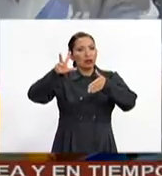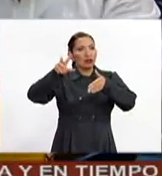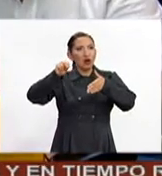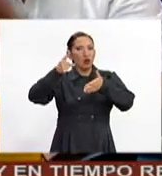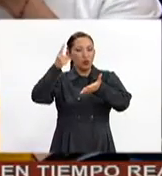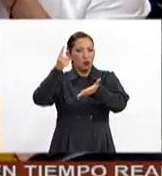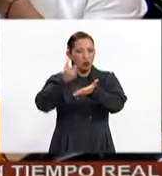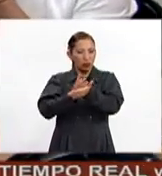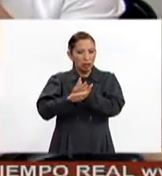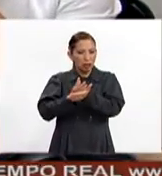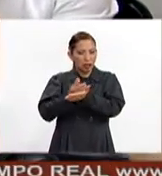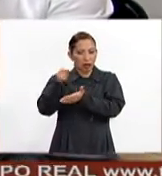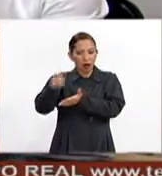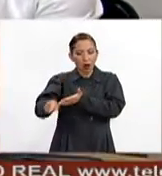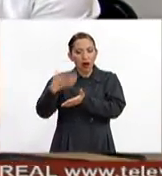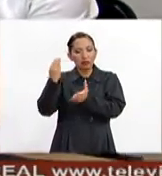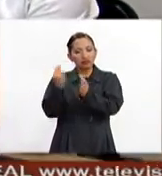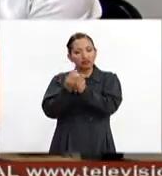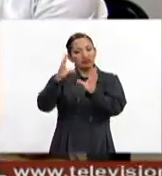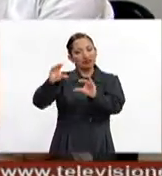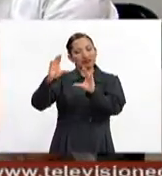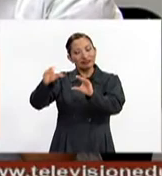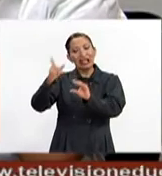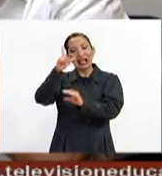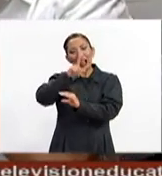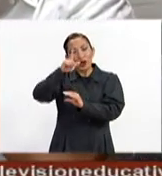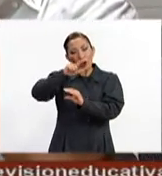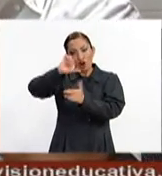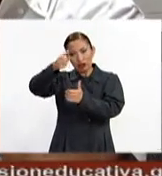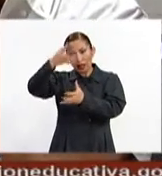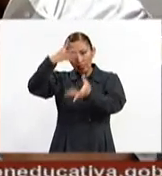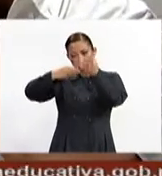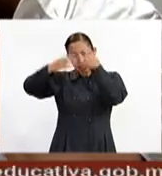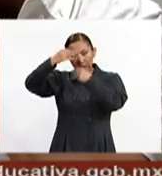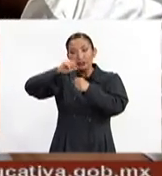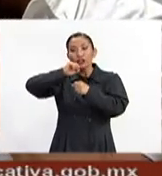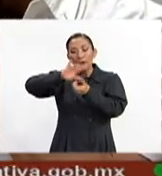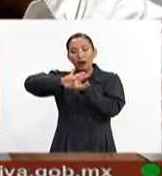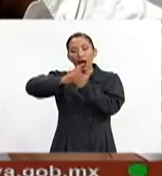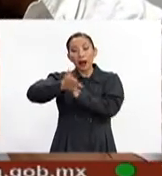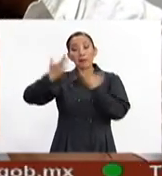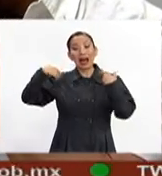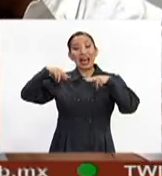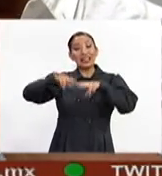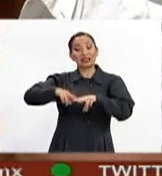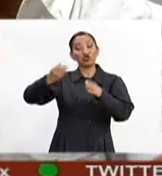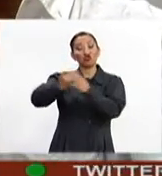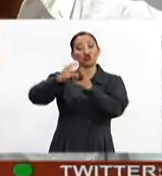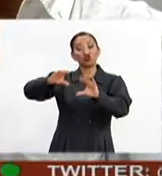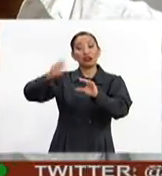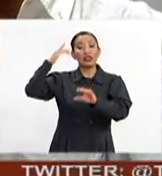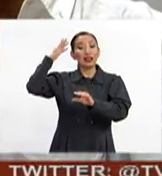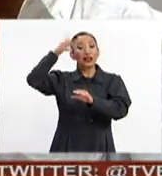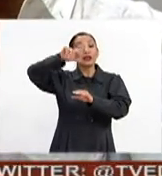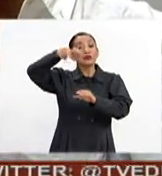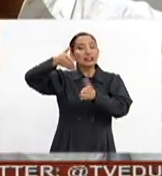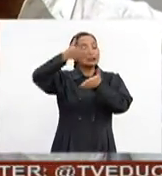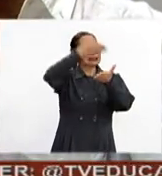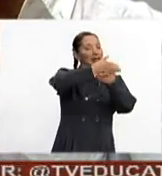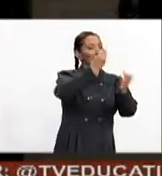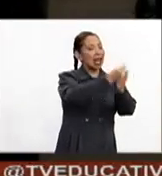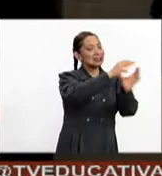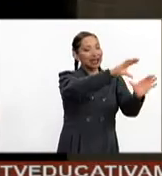más a la enseñanza de lenguas extranjeras, sino también a la formación de docentes y poco después